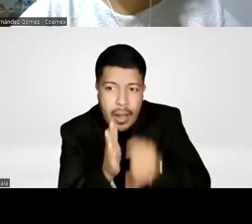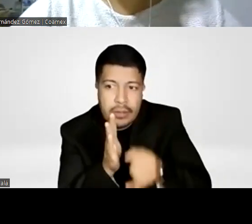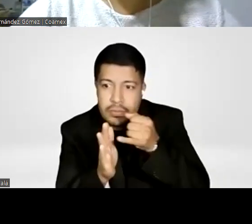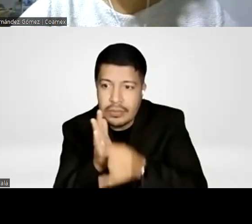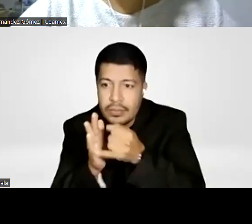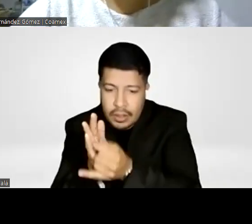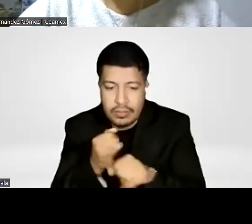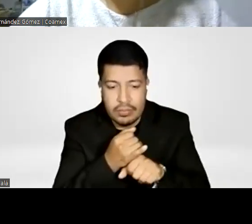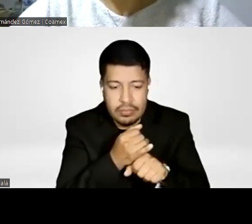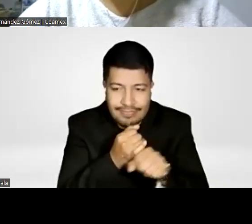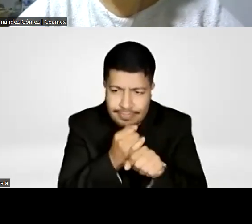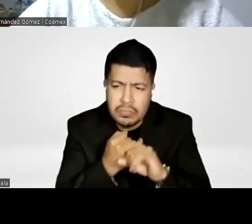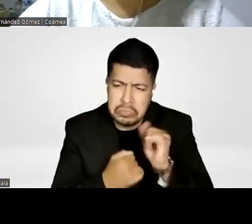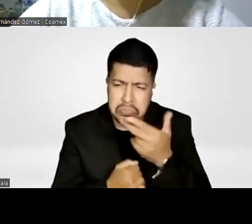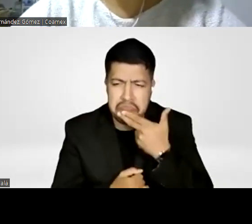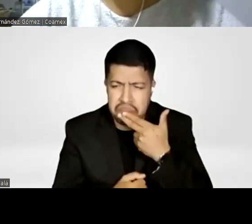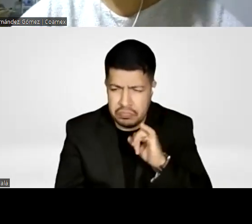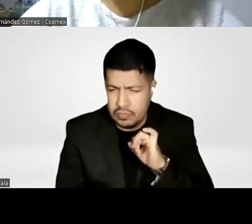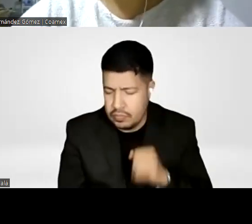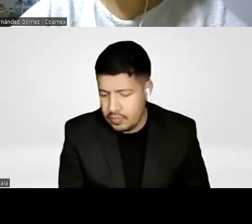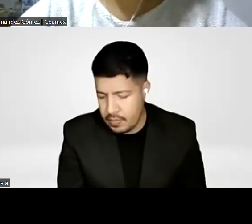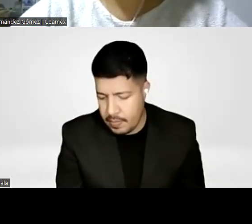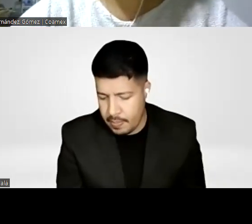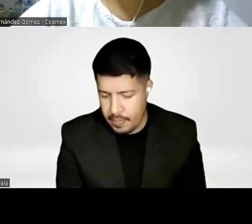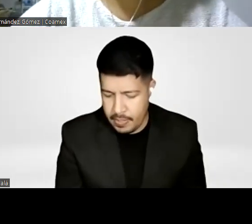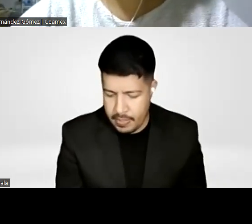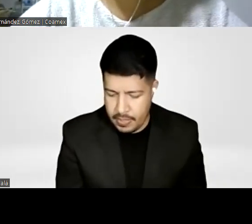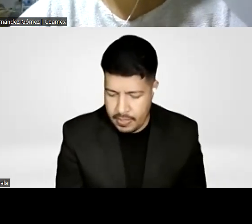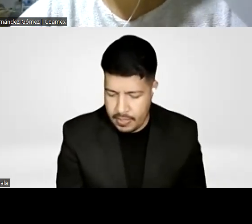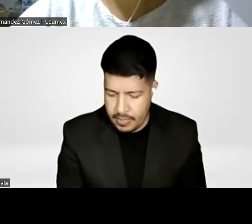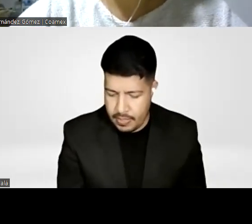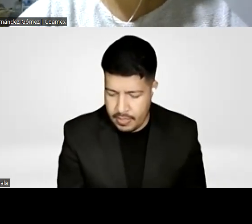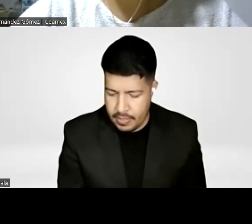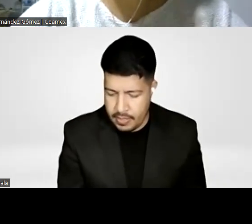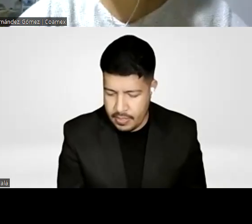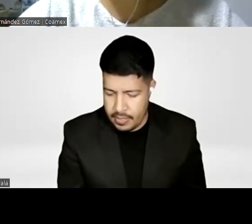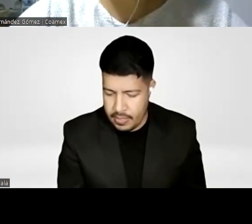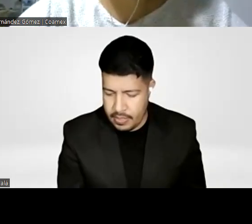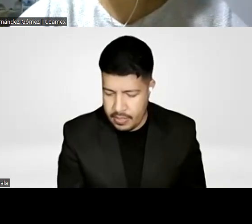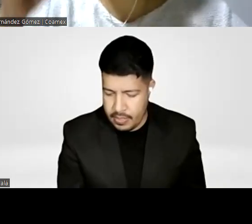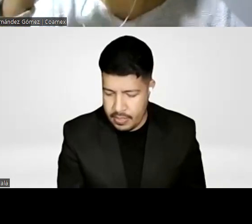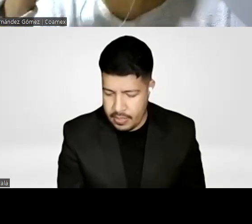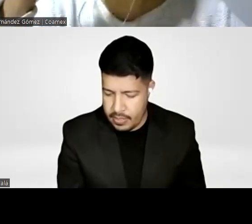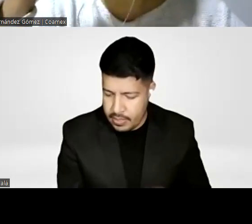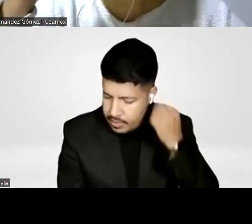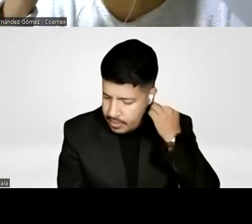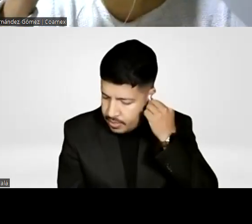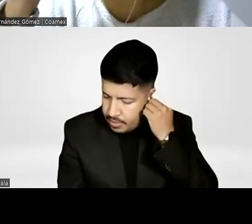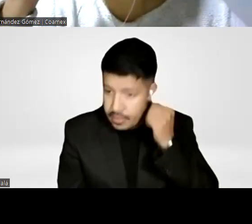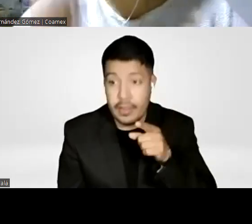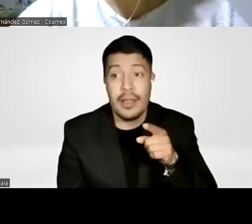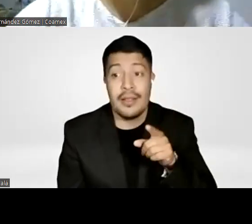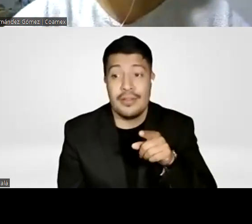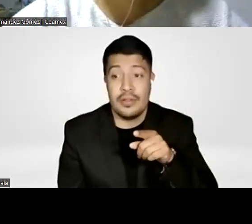sí, claro que pueden servir. Ahora también regresando aquí al chat de Zoom, nos